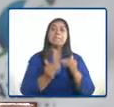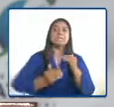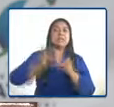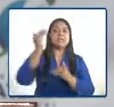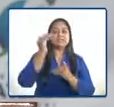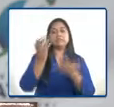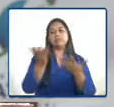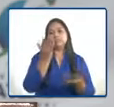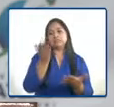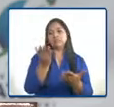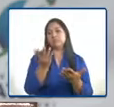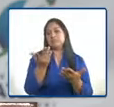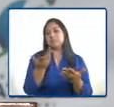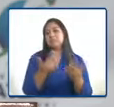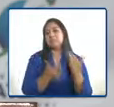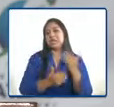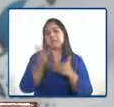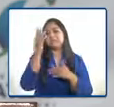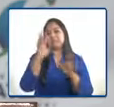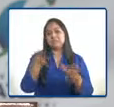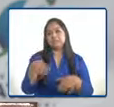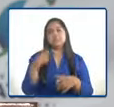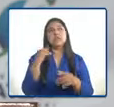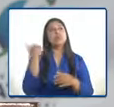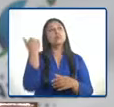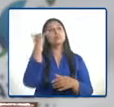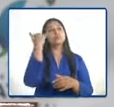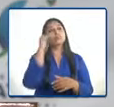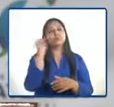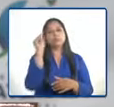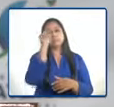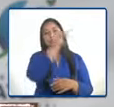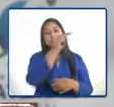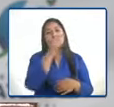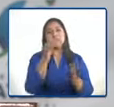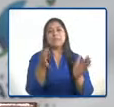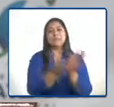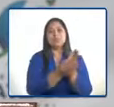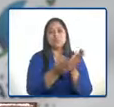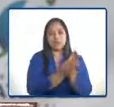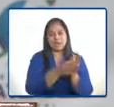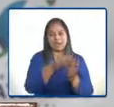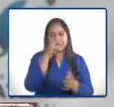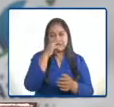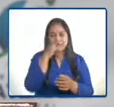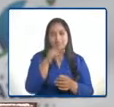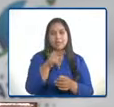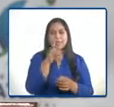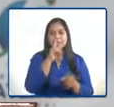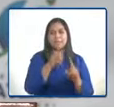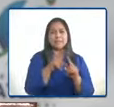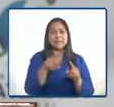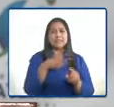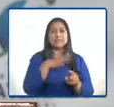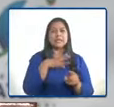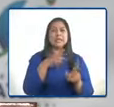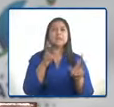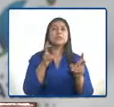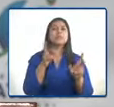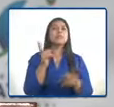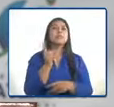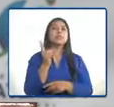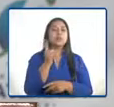robustecerse la cantidad de pasajeros que vuelen a Tapachula. Con Tapachula hay un detalle importante, porque